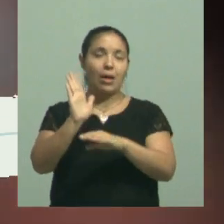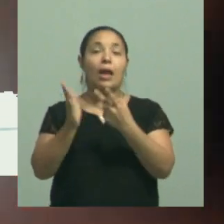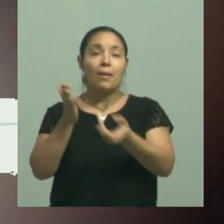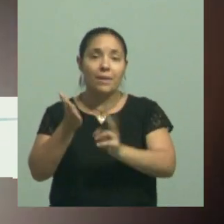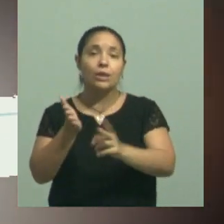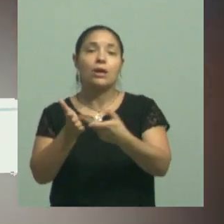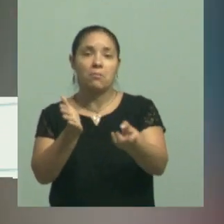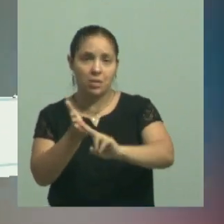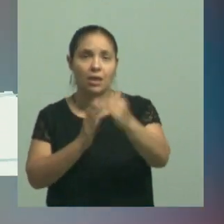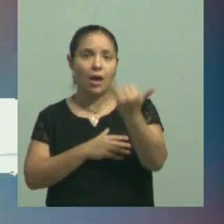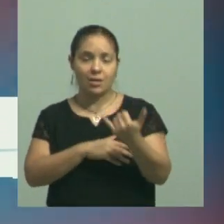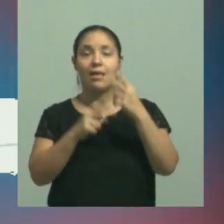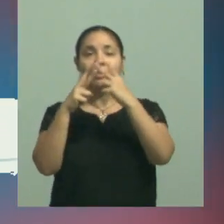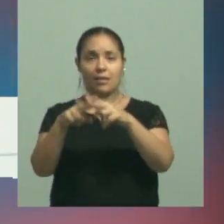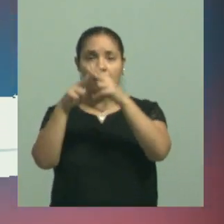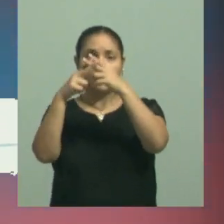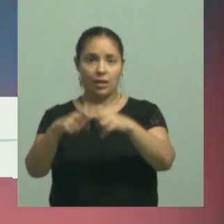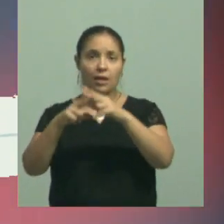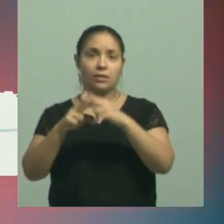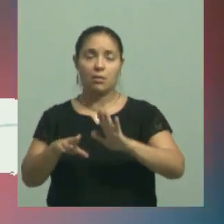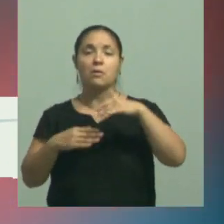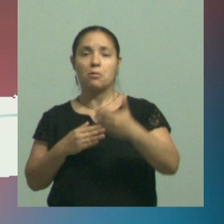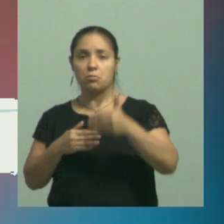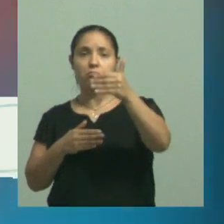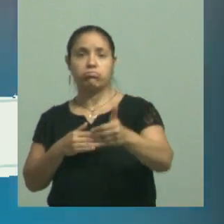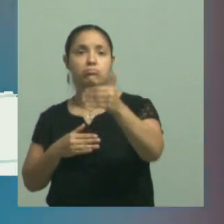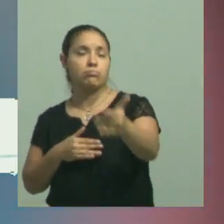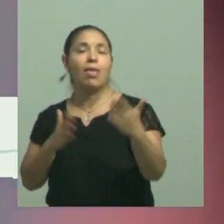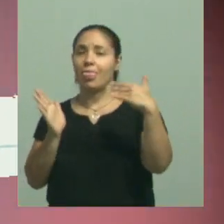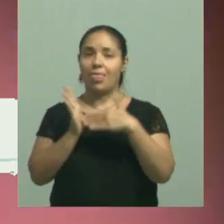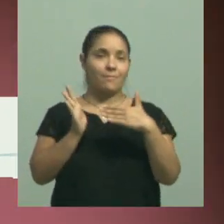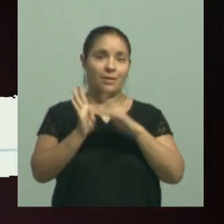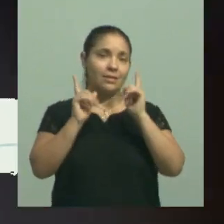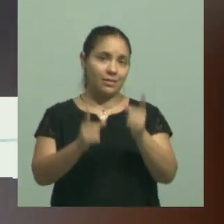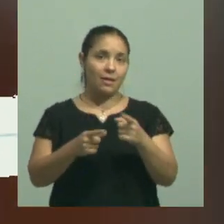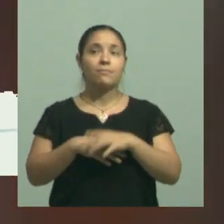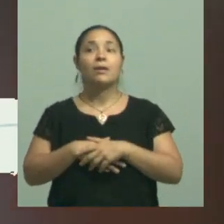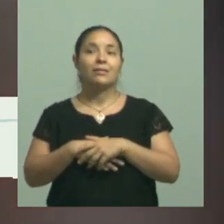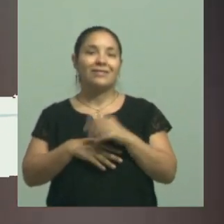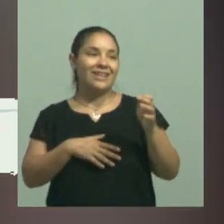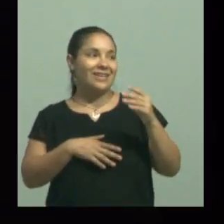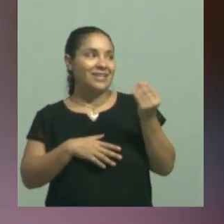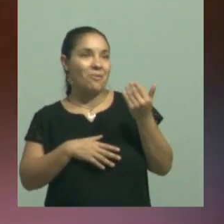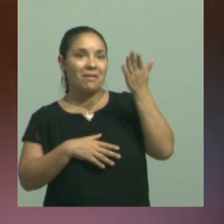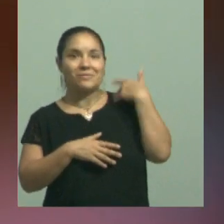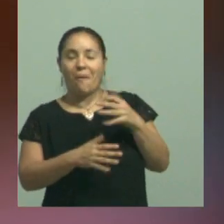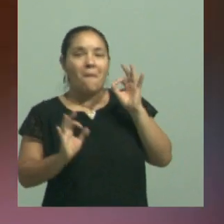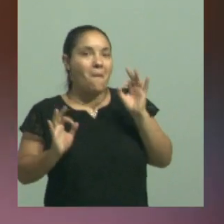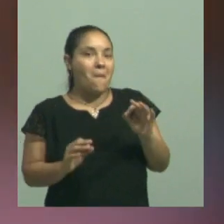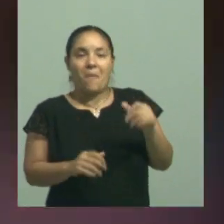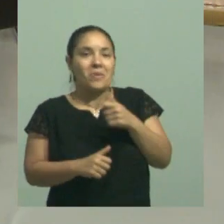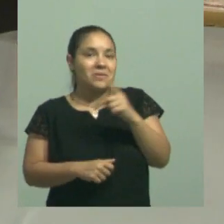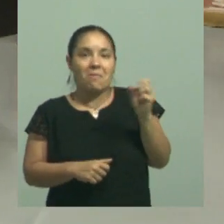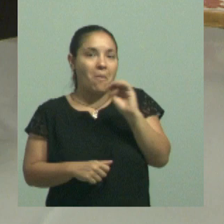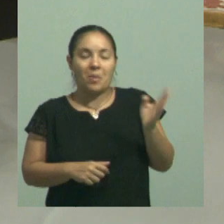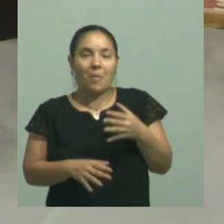tenemos otra serie de talleres y bueno, de acuerdo a cómo trabajemos con el club, que seguramente con el éxito que tuvimos el sábado, van a pedir que a lo mejor